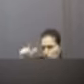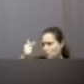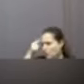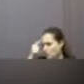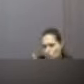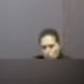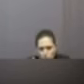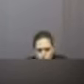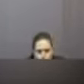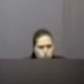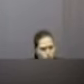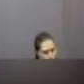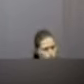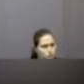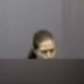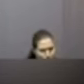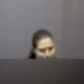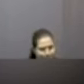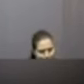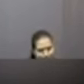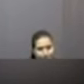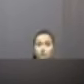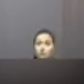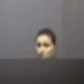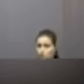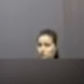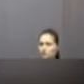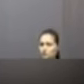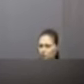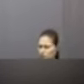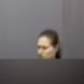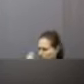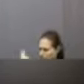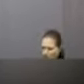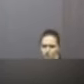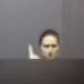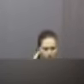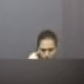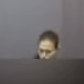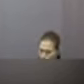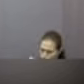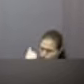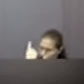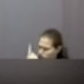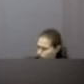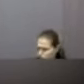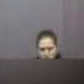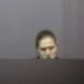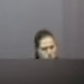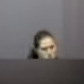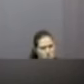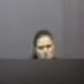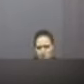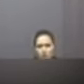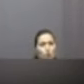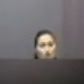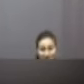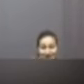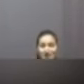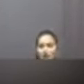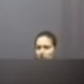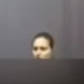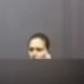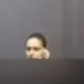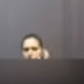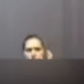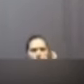más amplio sea más grande y que más personas puedan interactuar y opinar y también las universidades